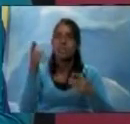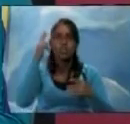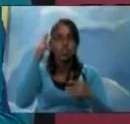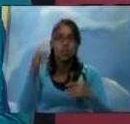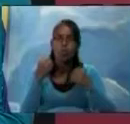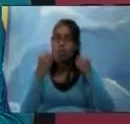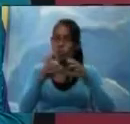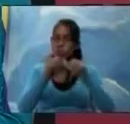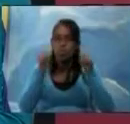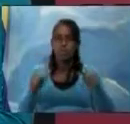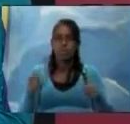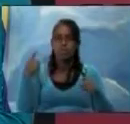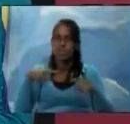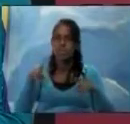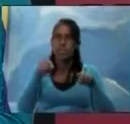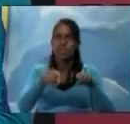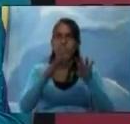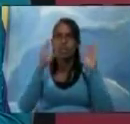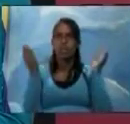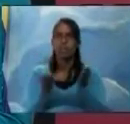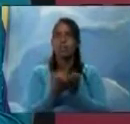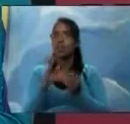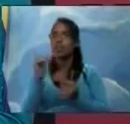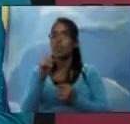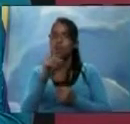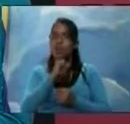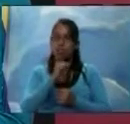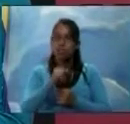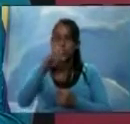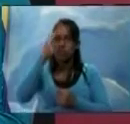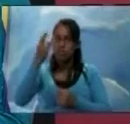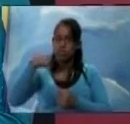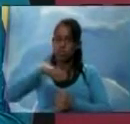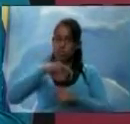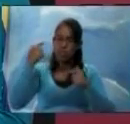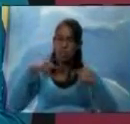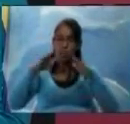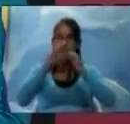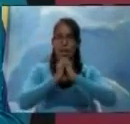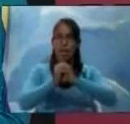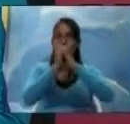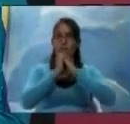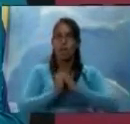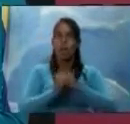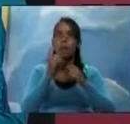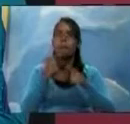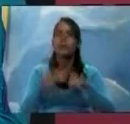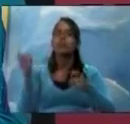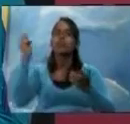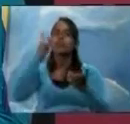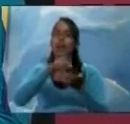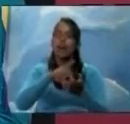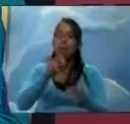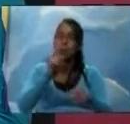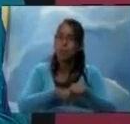cuántos dioses existen en la tierra, otros dioses que no es el Dios que nosotros tenemos que adorar. Pero llegará el momento